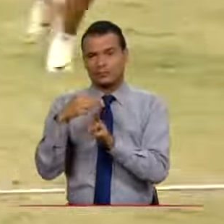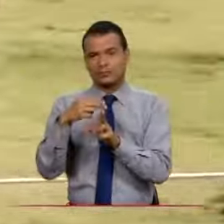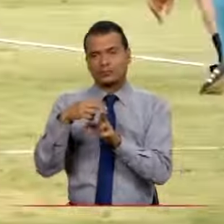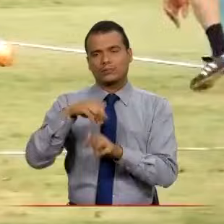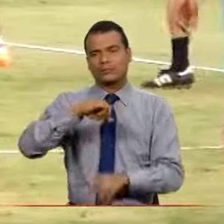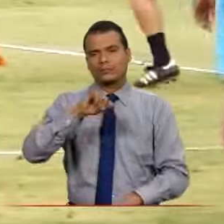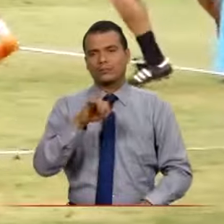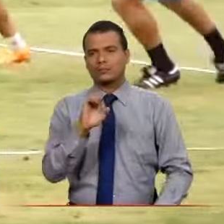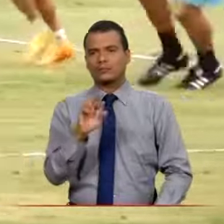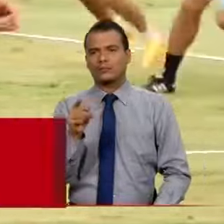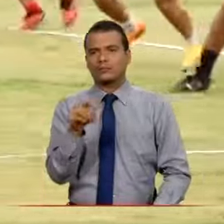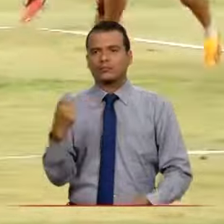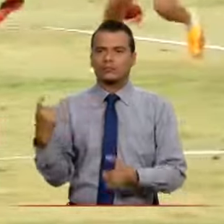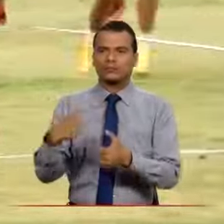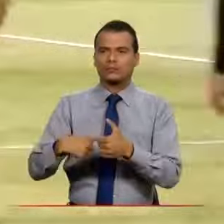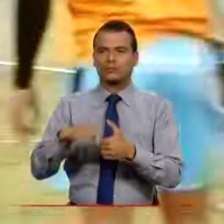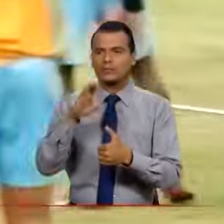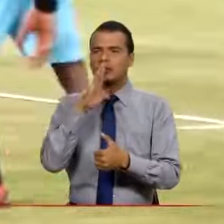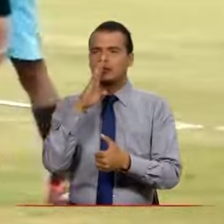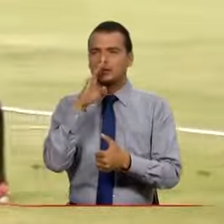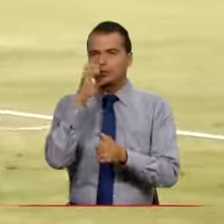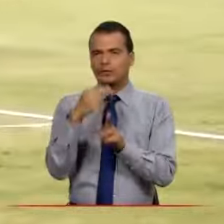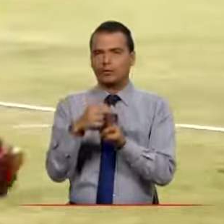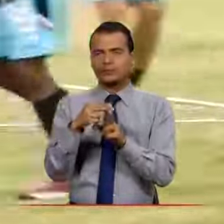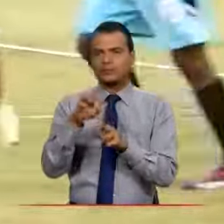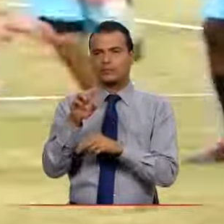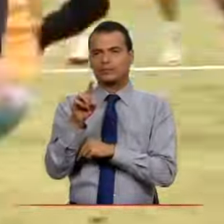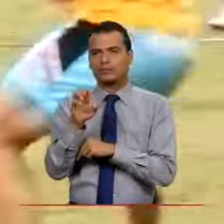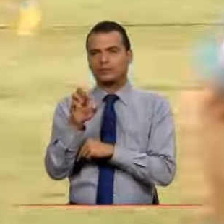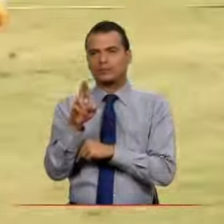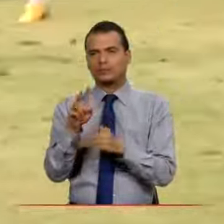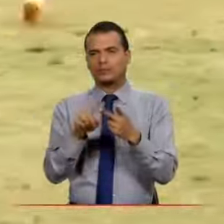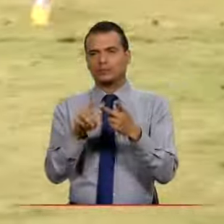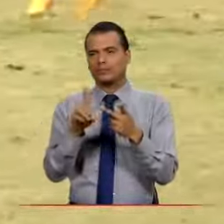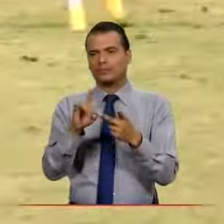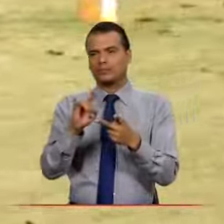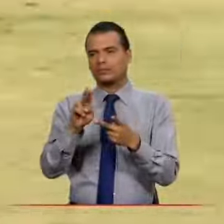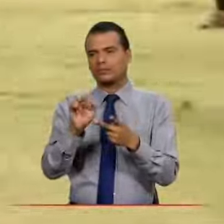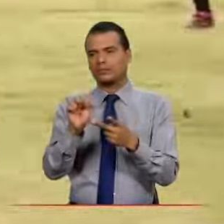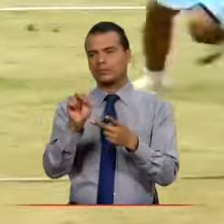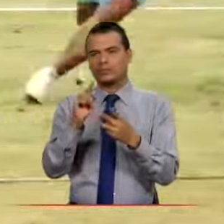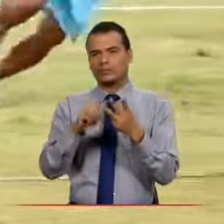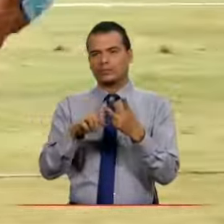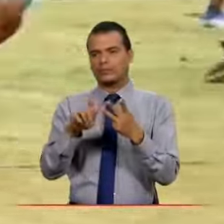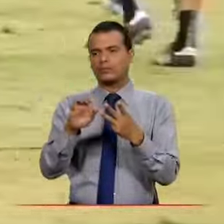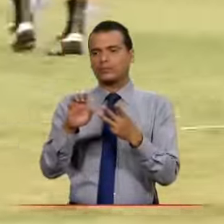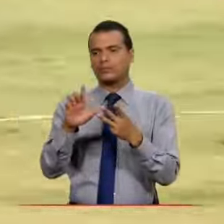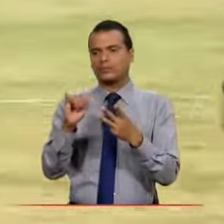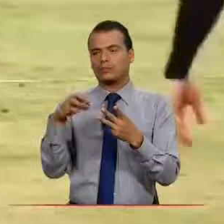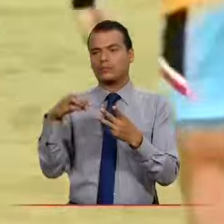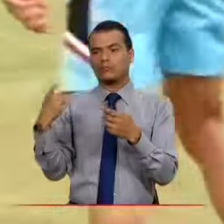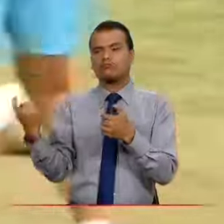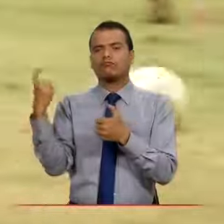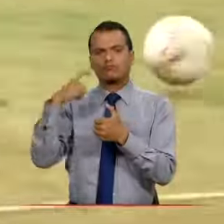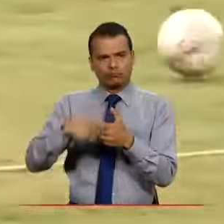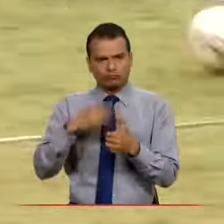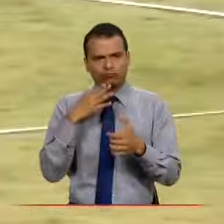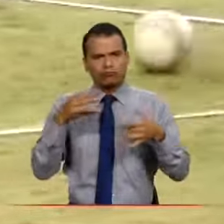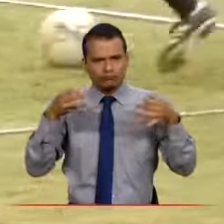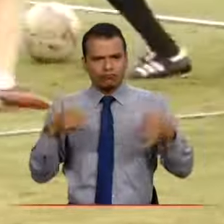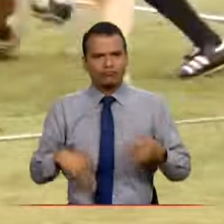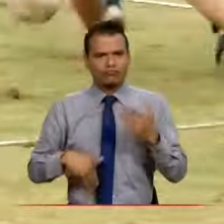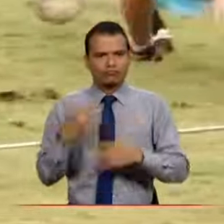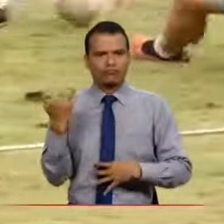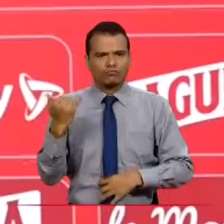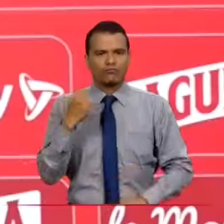Silva contará con Eder Álvarez balanta tuan Vergara Y Felipe Gómez quienes ya están habilitados para debutar oficialmente con